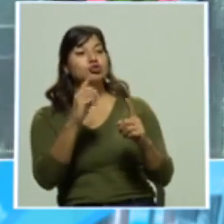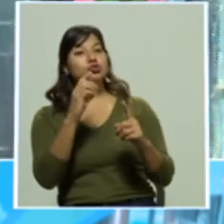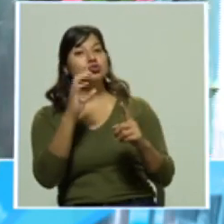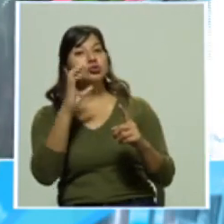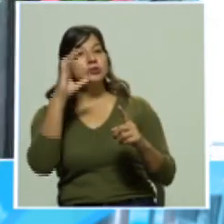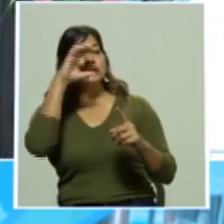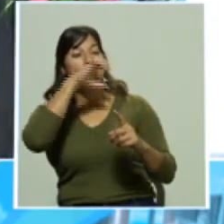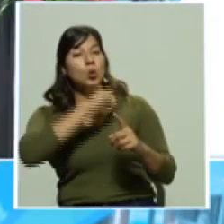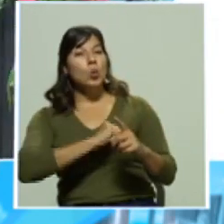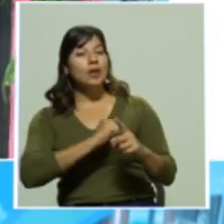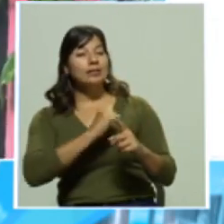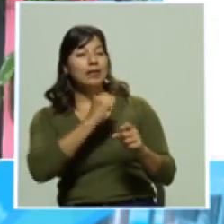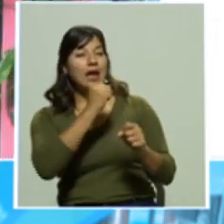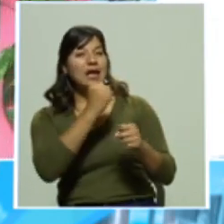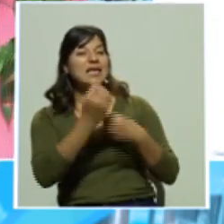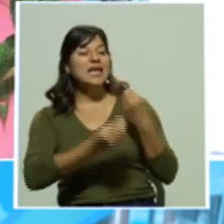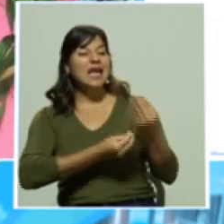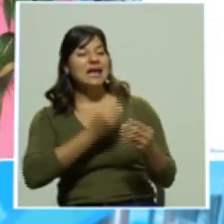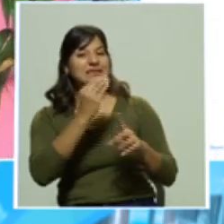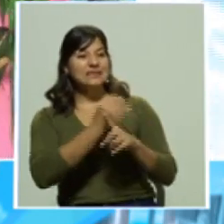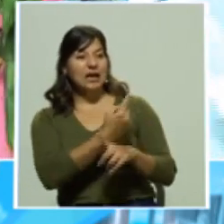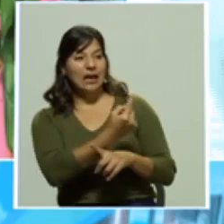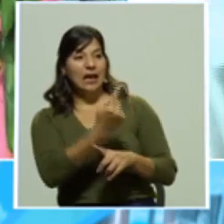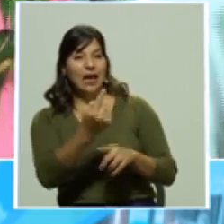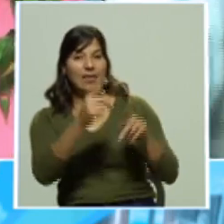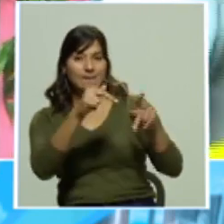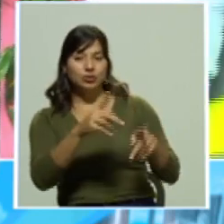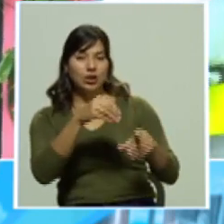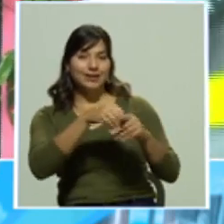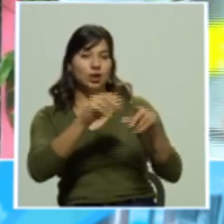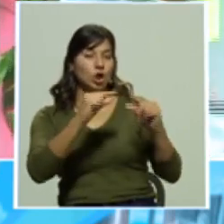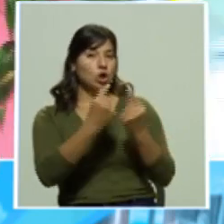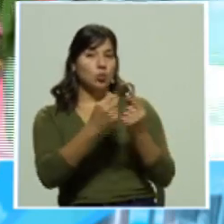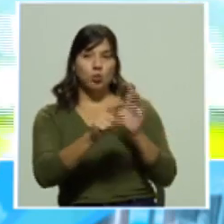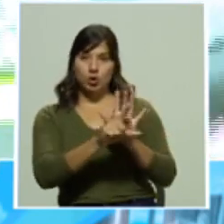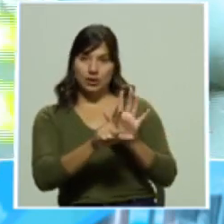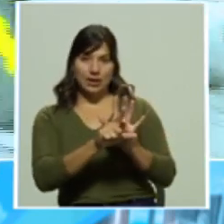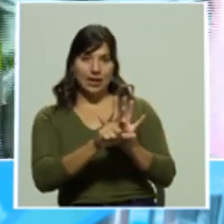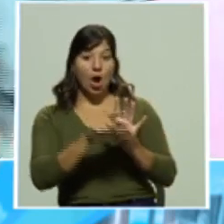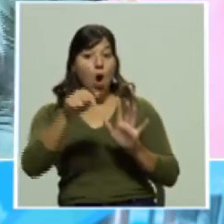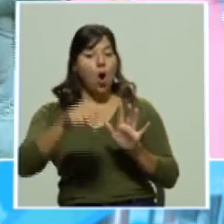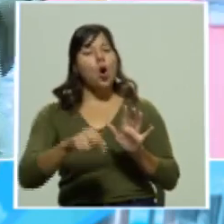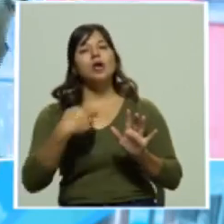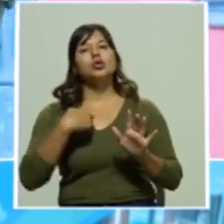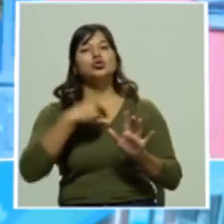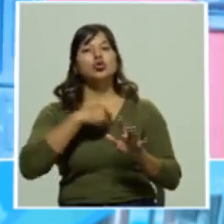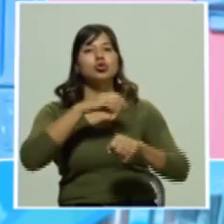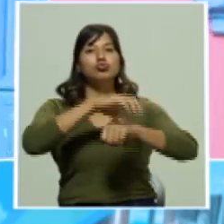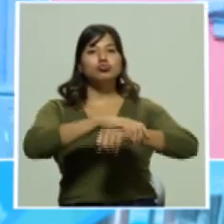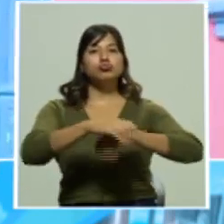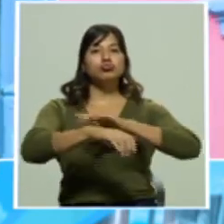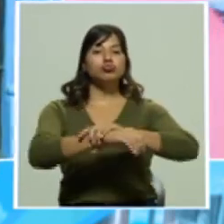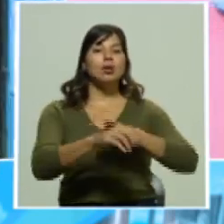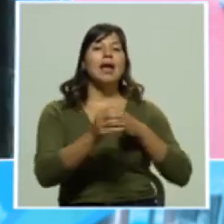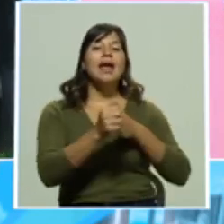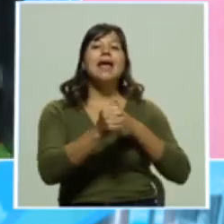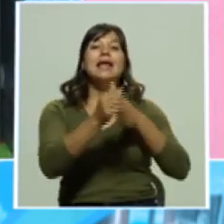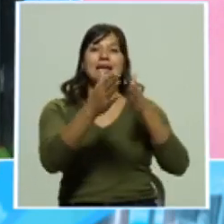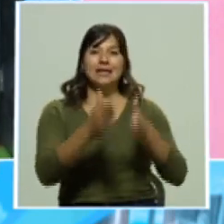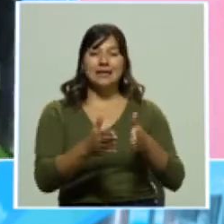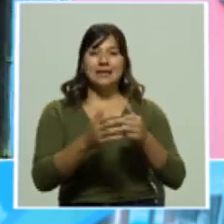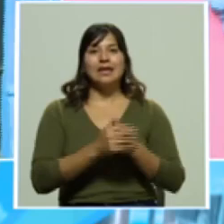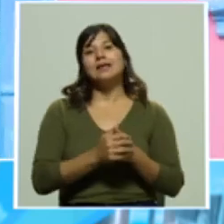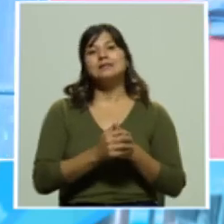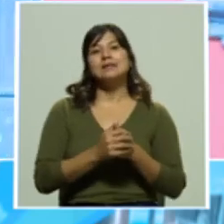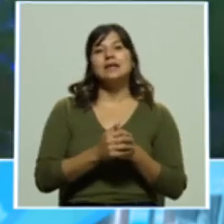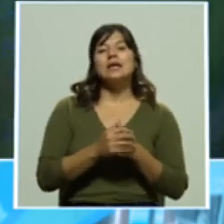de la estructura y por eso también tenemos detenidos el día de hoy a los líderes. La estructura funcionaba a través de los administradores